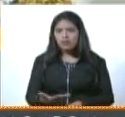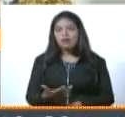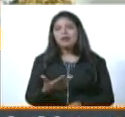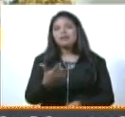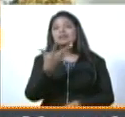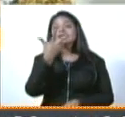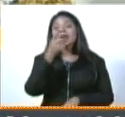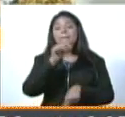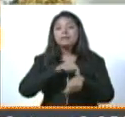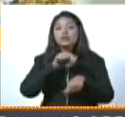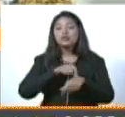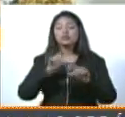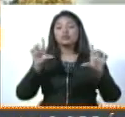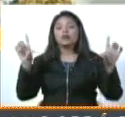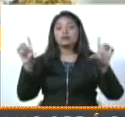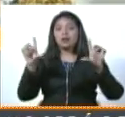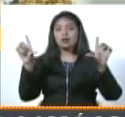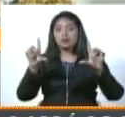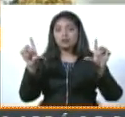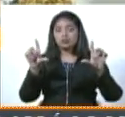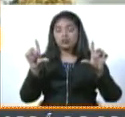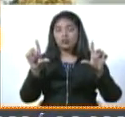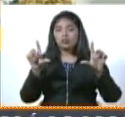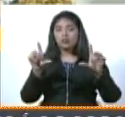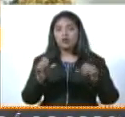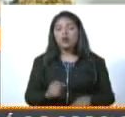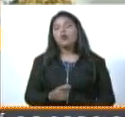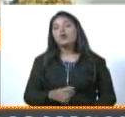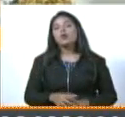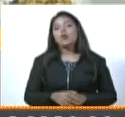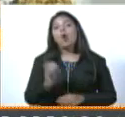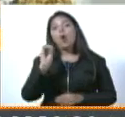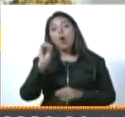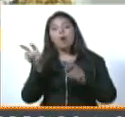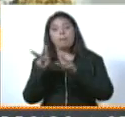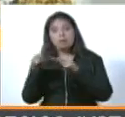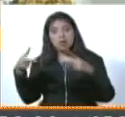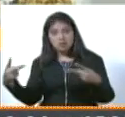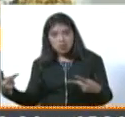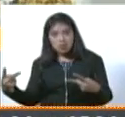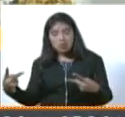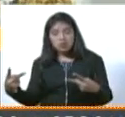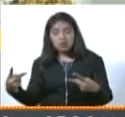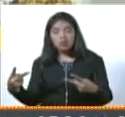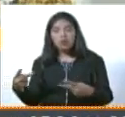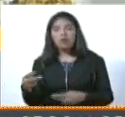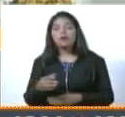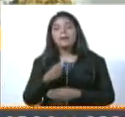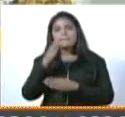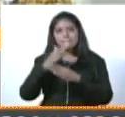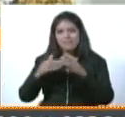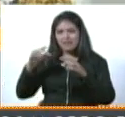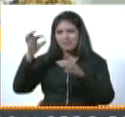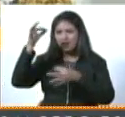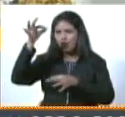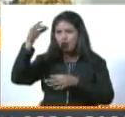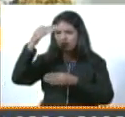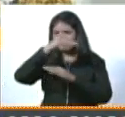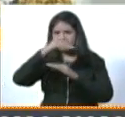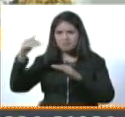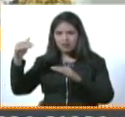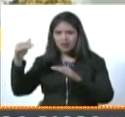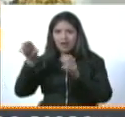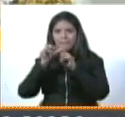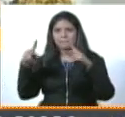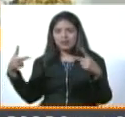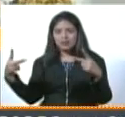3 minutos diarios en televisión, de una página por día en periódicos tabloides y media página en los periódicos